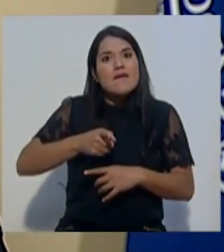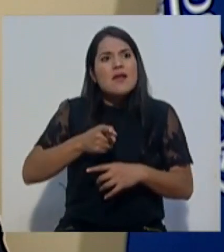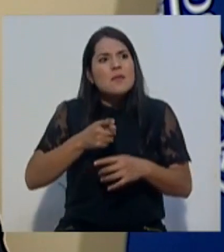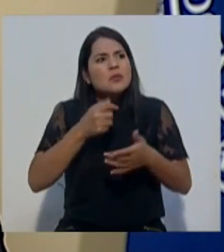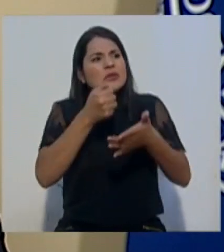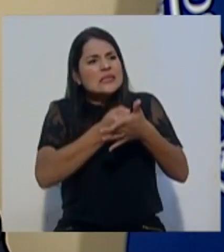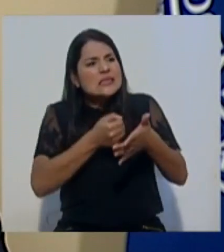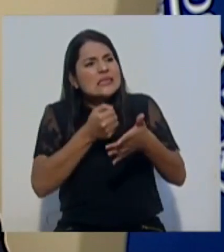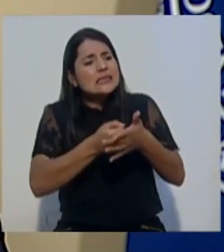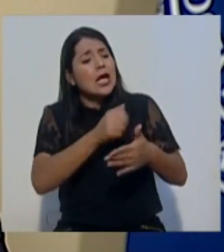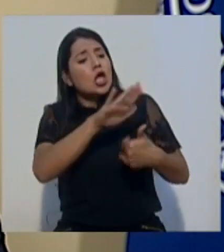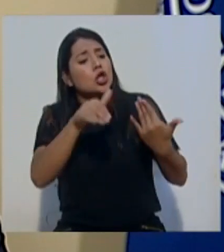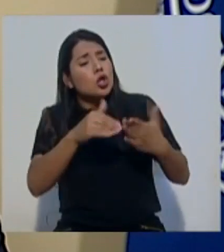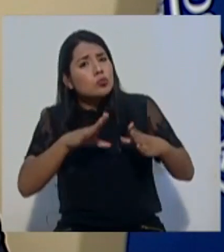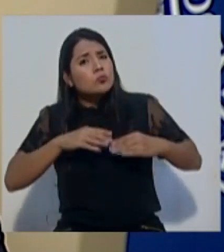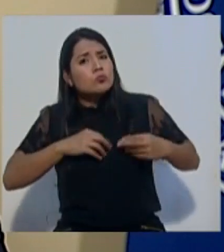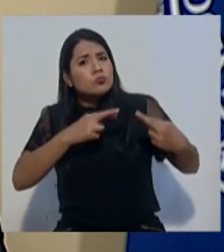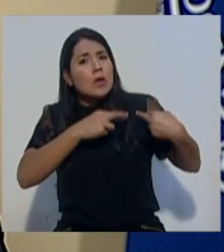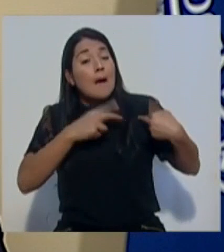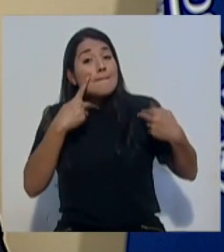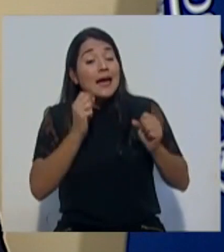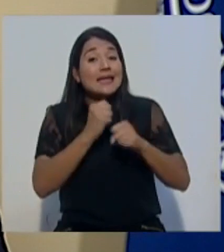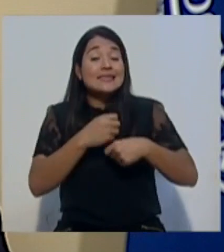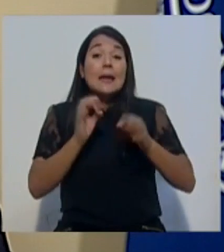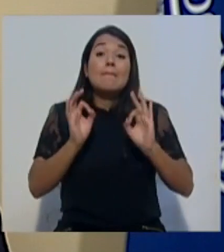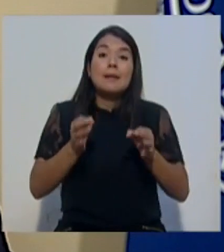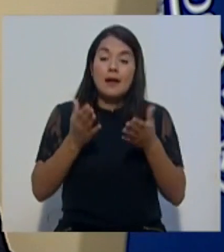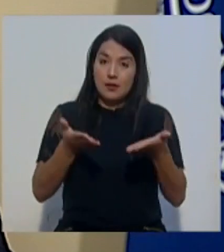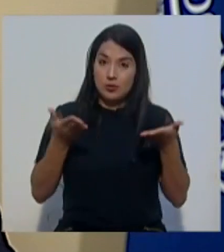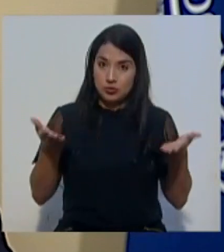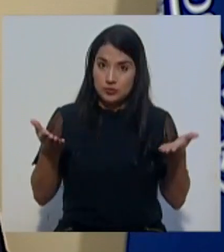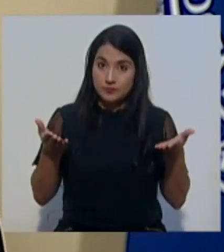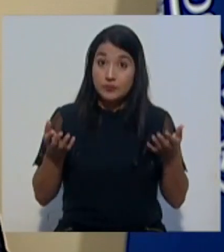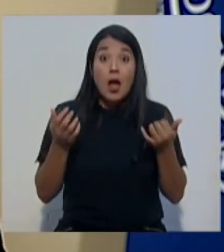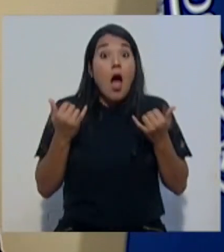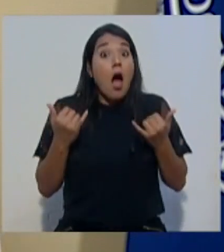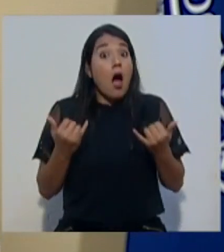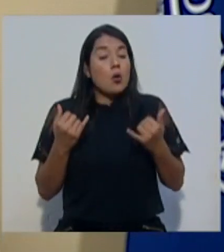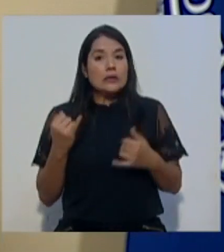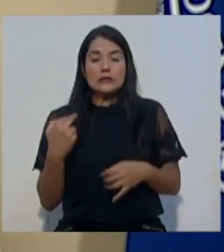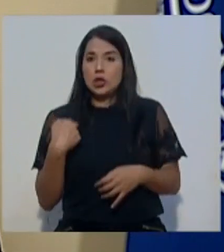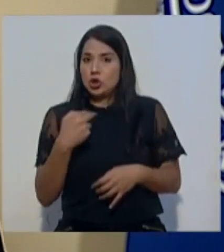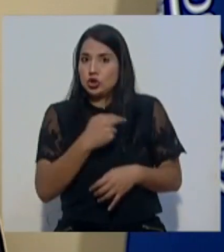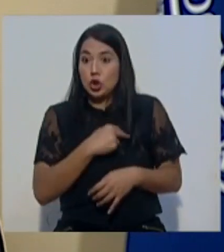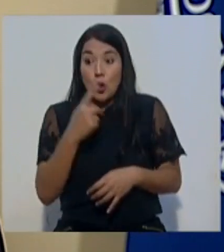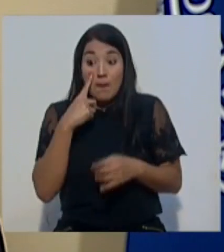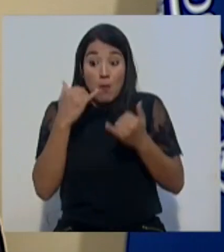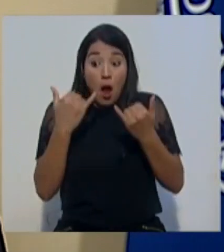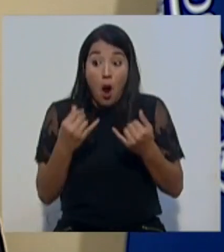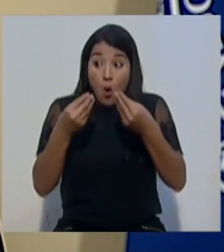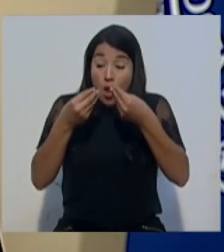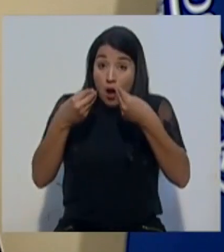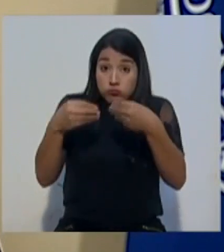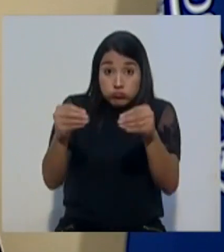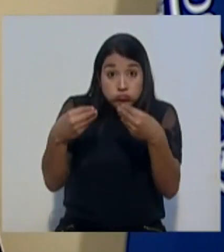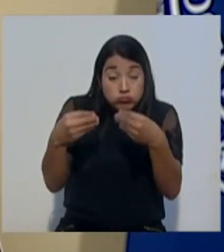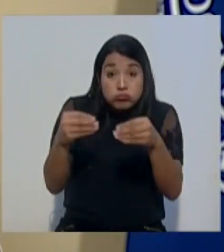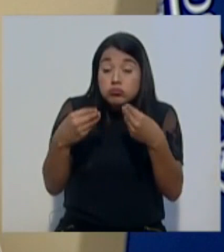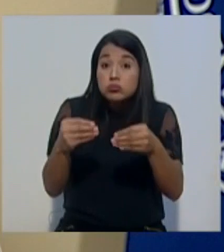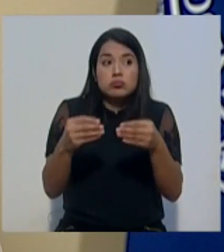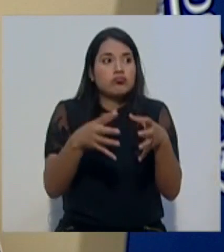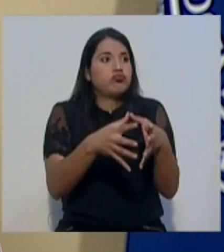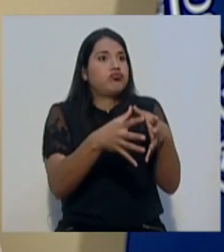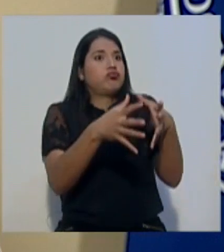para hacer las cosas bien. Ahora, si las cosas toman un rumbo, según los indicadores que tenemos, que no van a dar